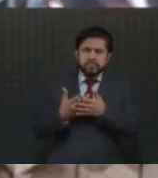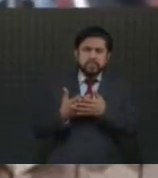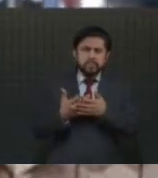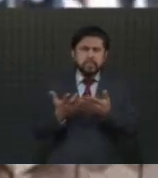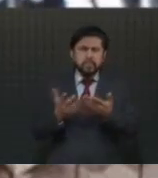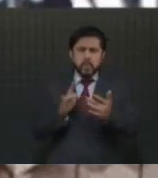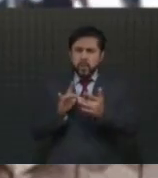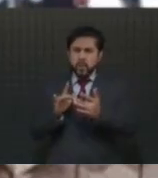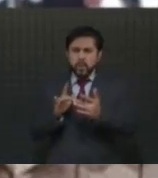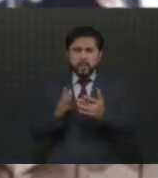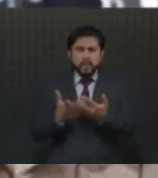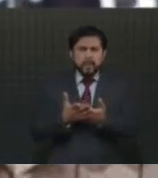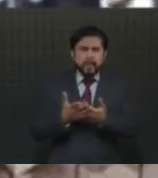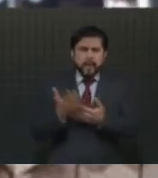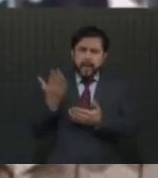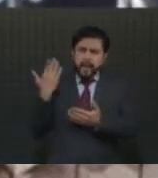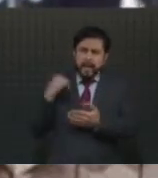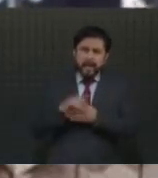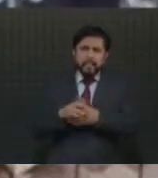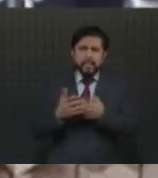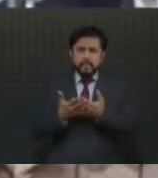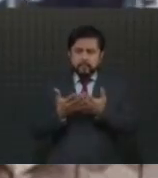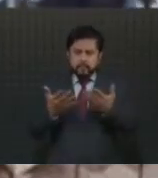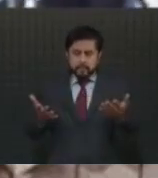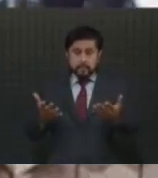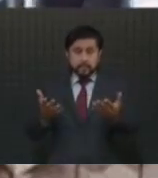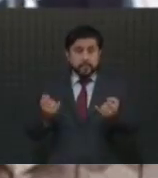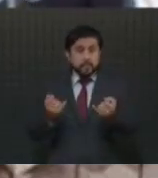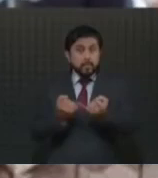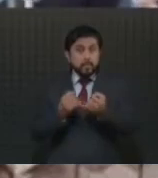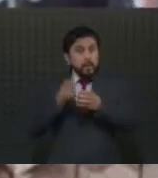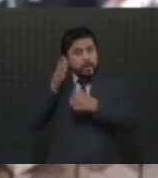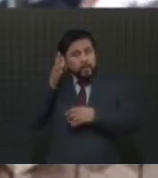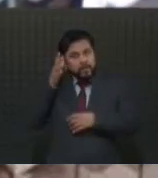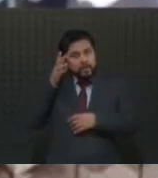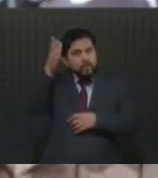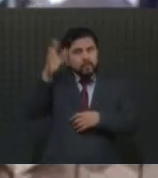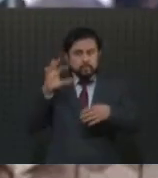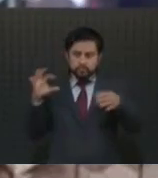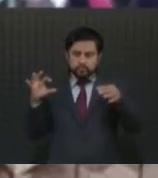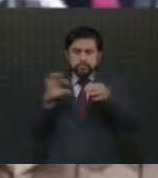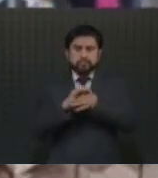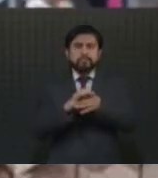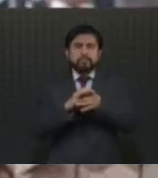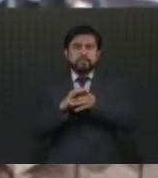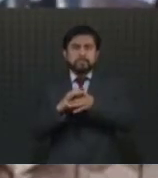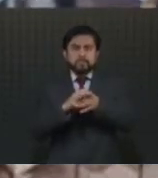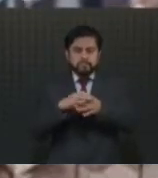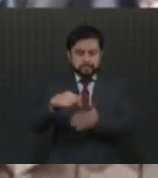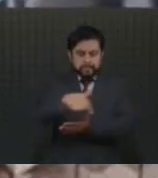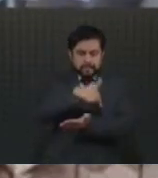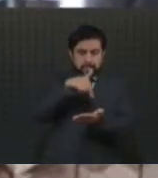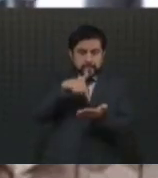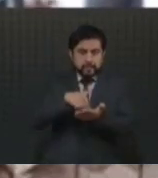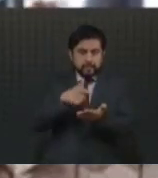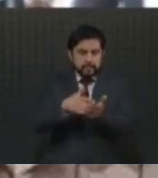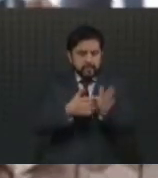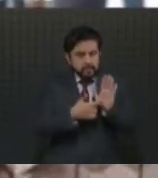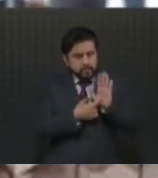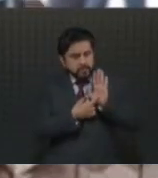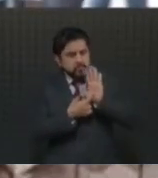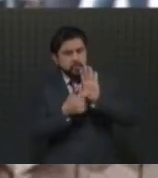presente y el futuro de Coyoacán. Los Pedregales